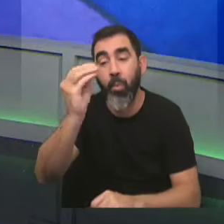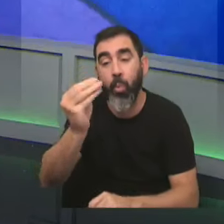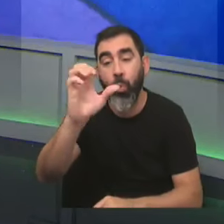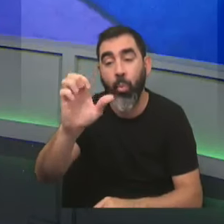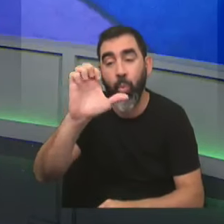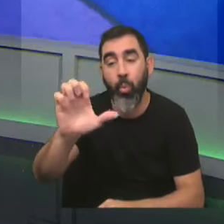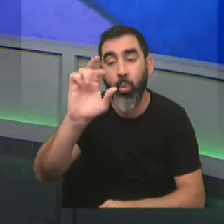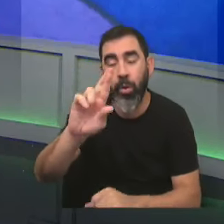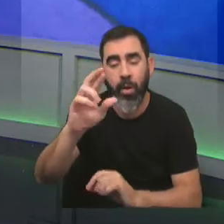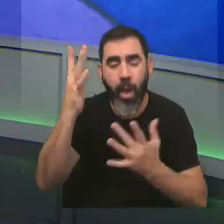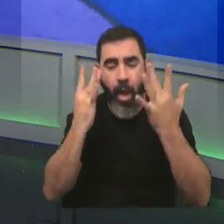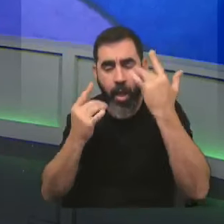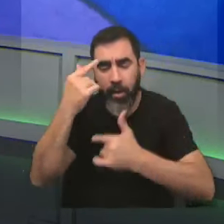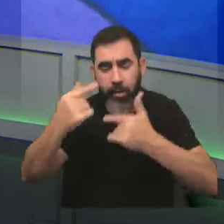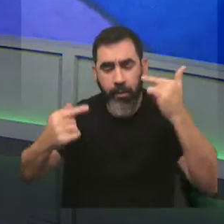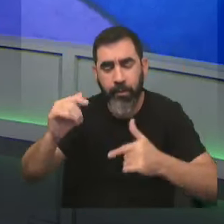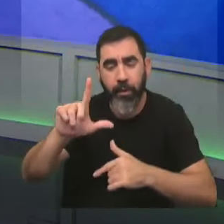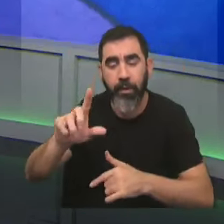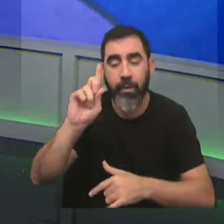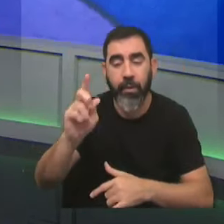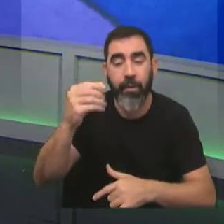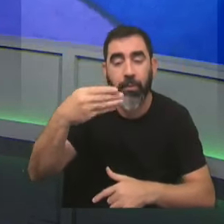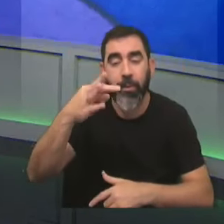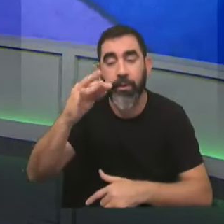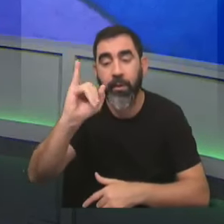grilla de artistas de la comunidad lgbti